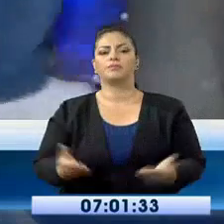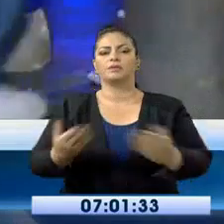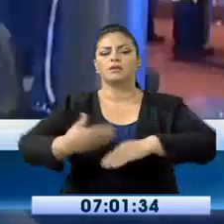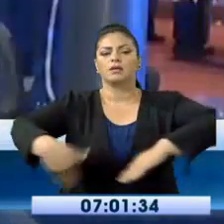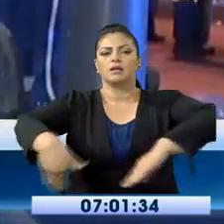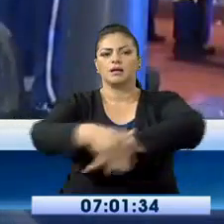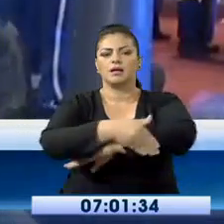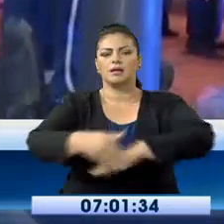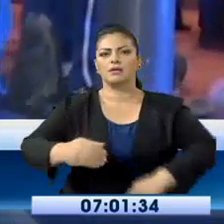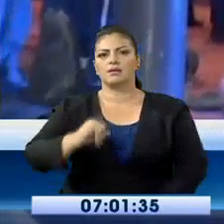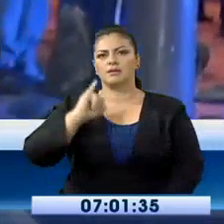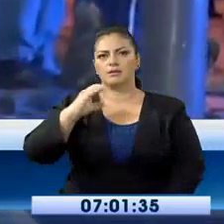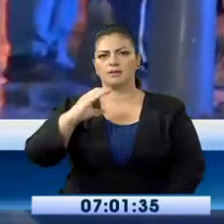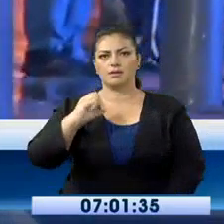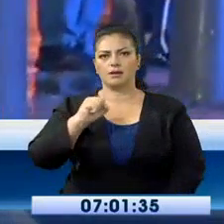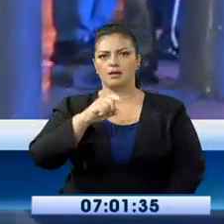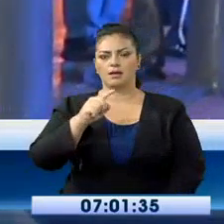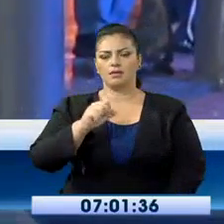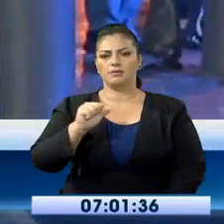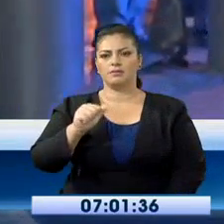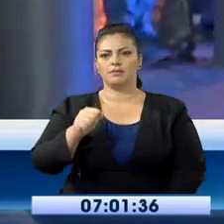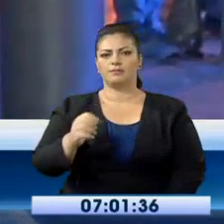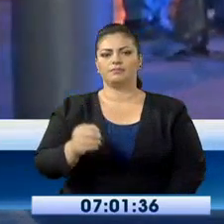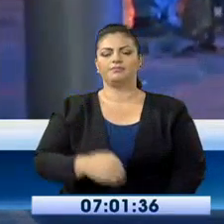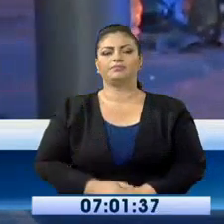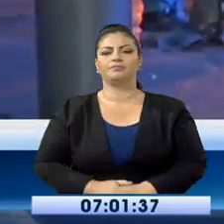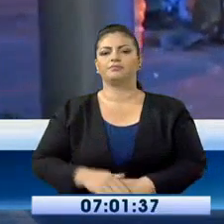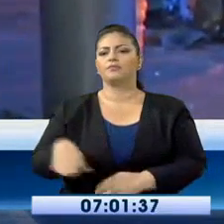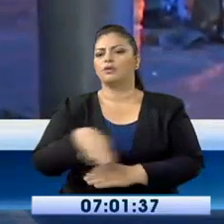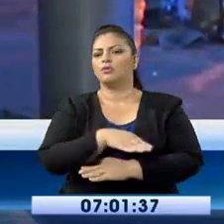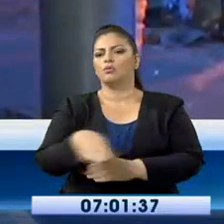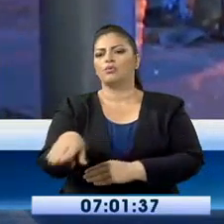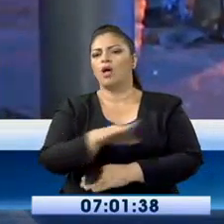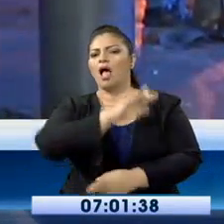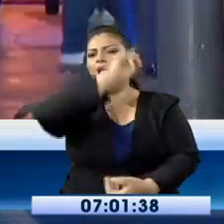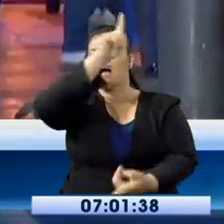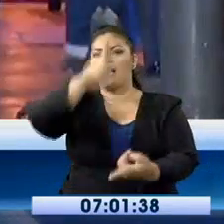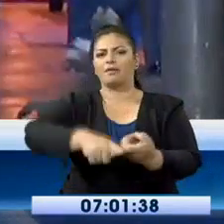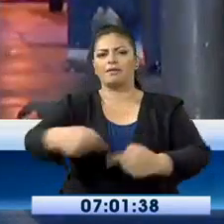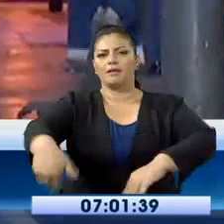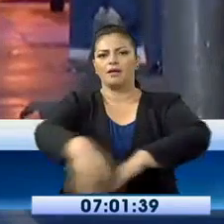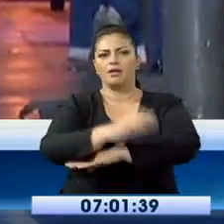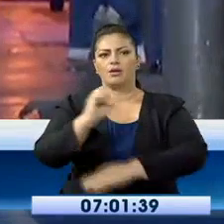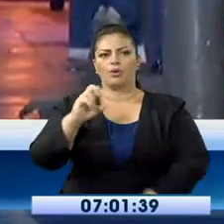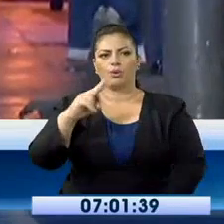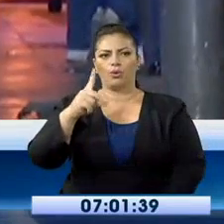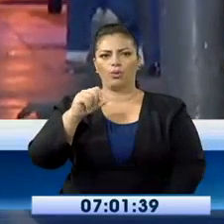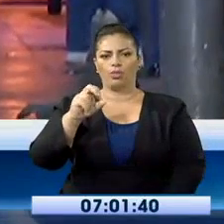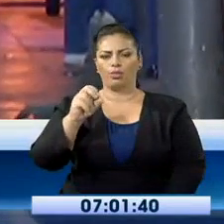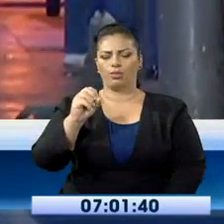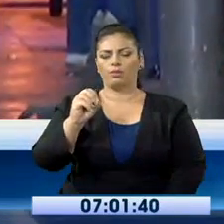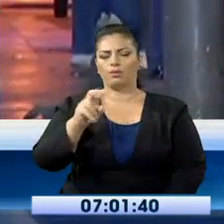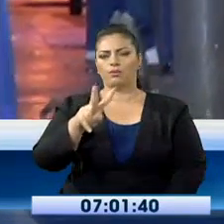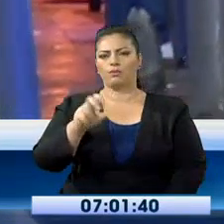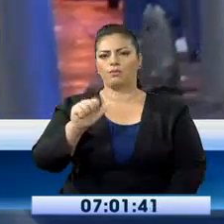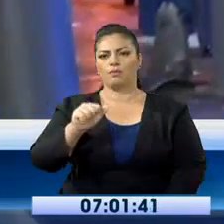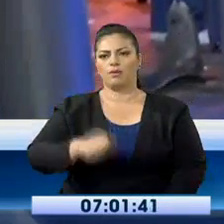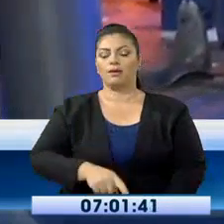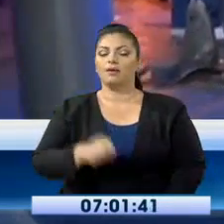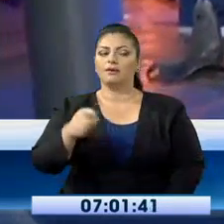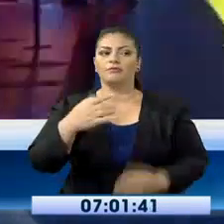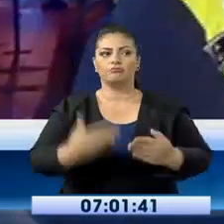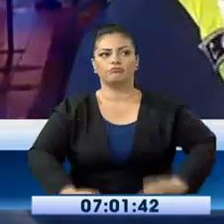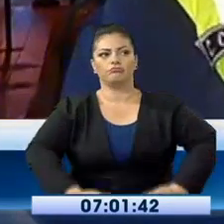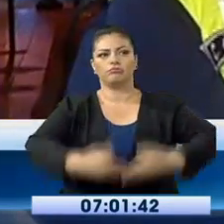perdió pista a la altura de Córdoba y chocó contra varios pivotes y una estructura metálica. Bueno, el vehículo vino